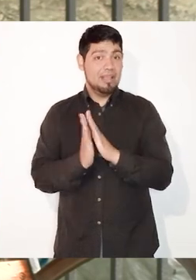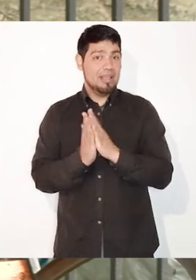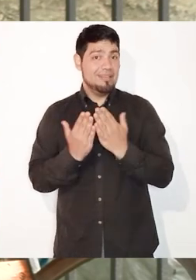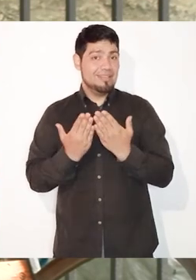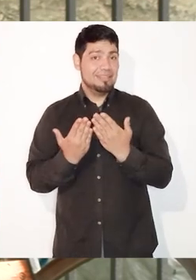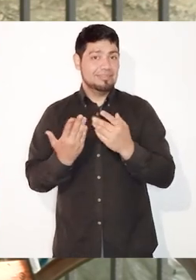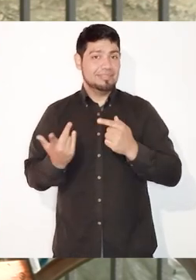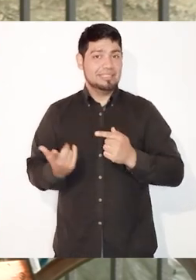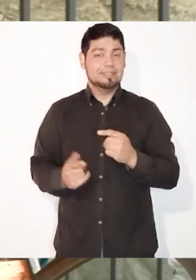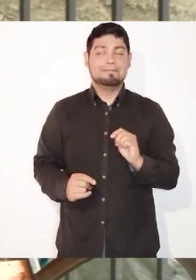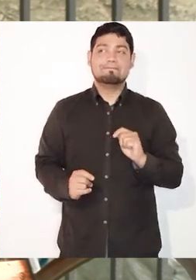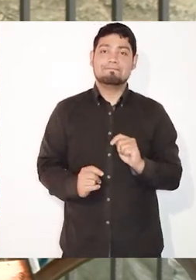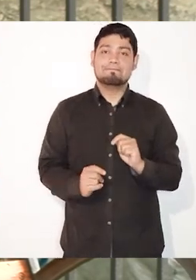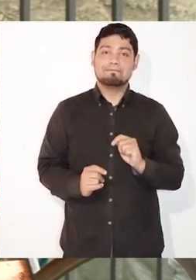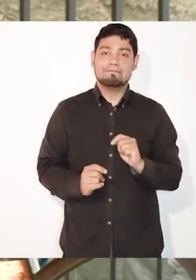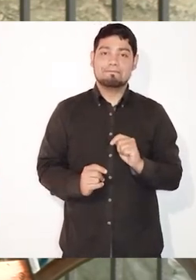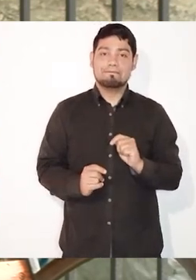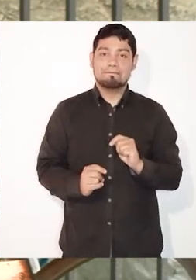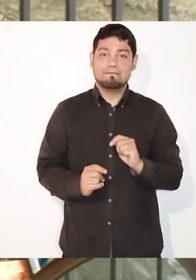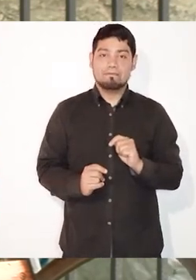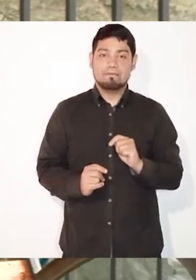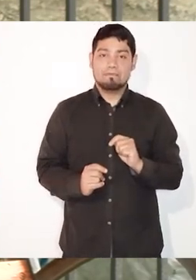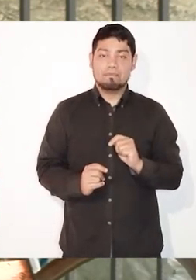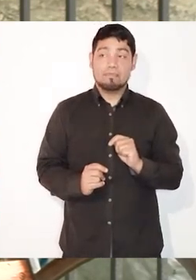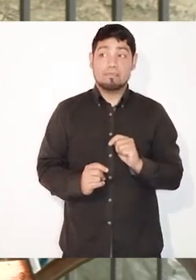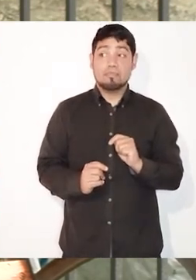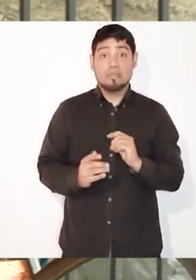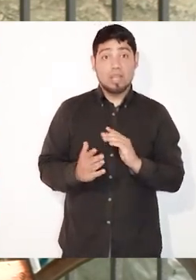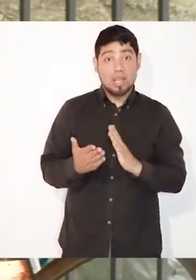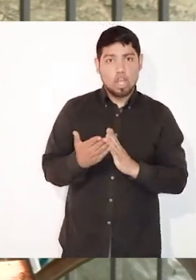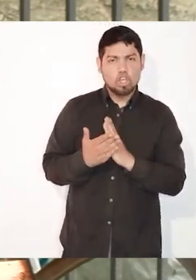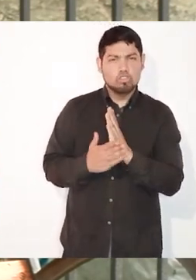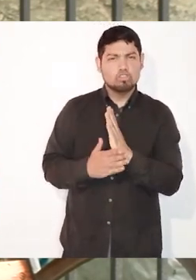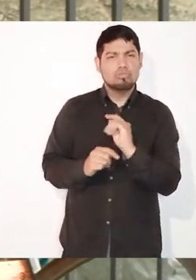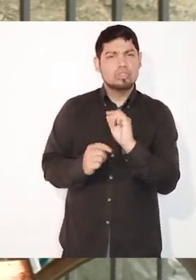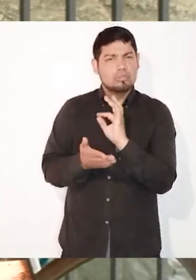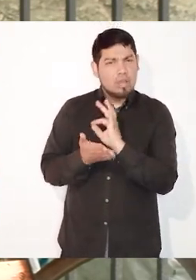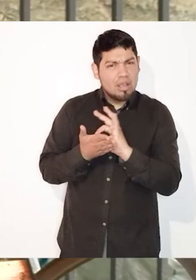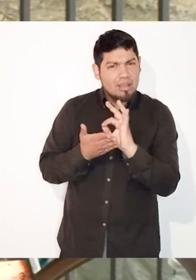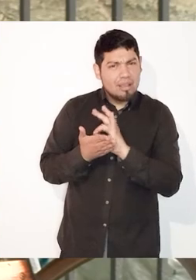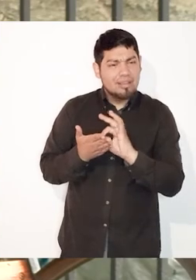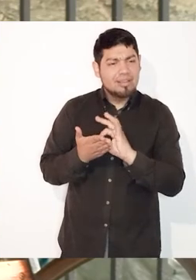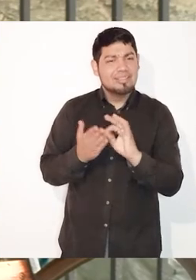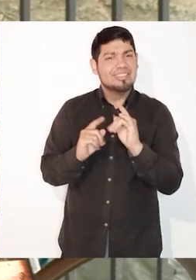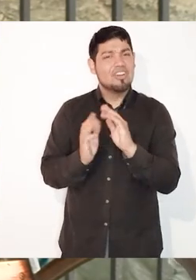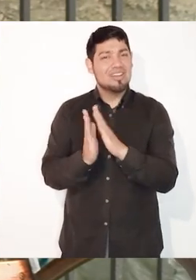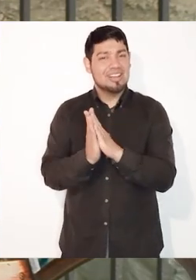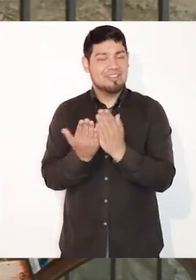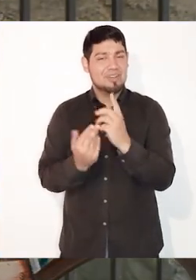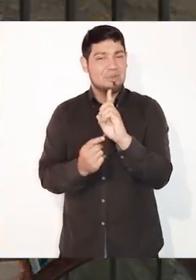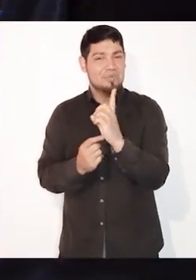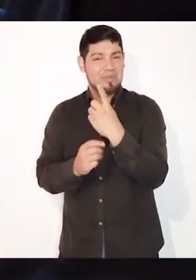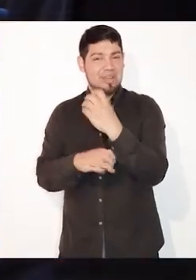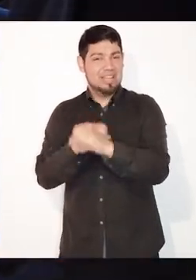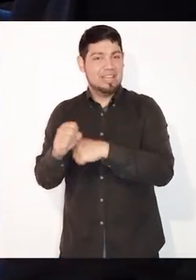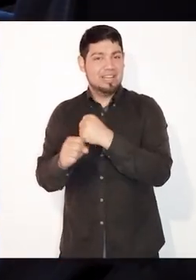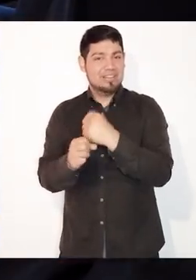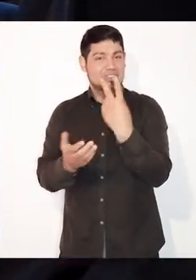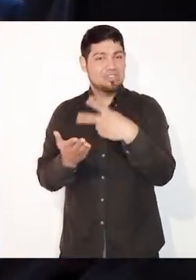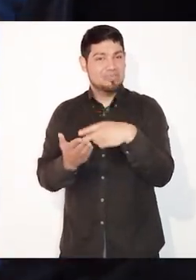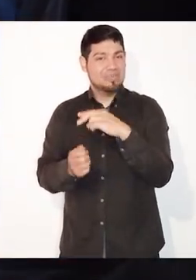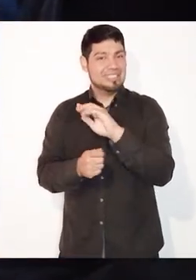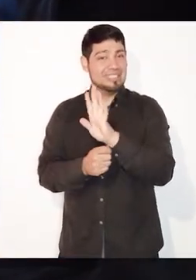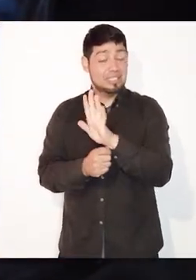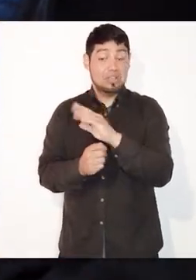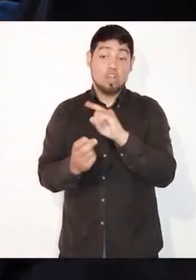Pero mi obra, entiendo que surge en plenitud o al menos comienza a configurarse con